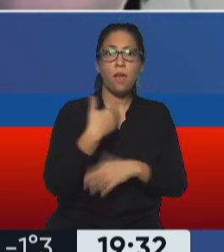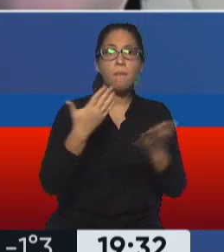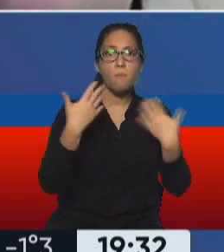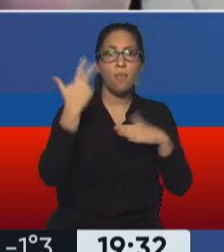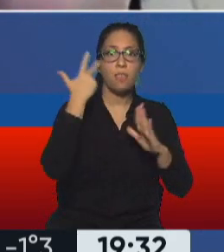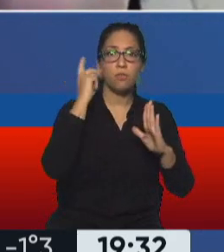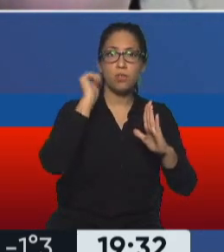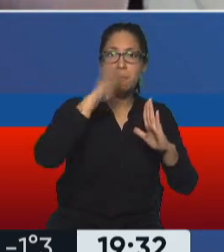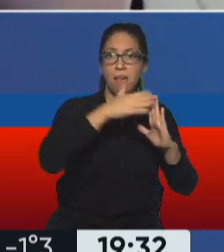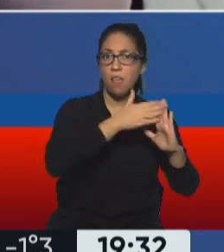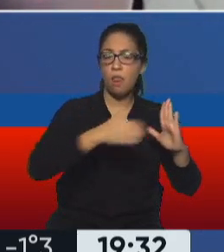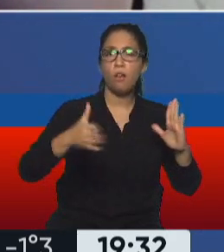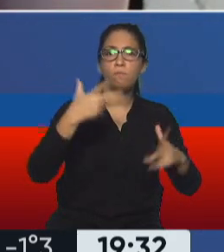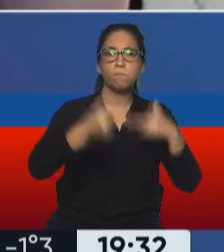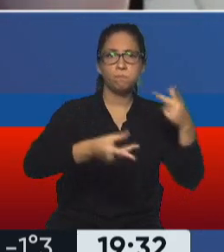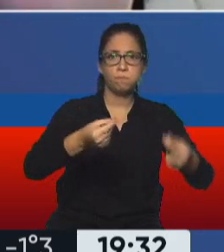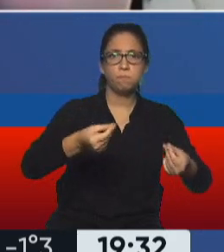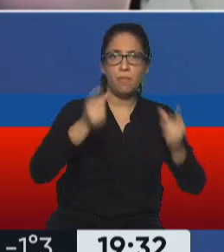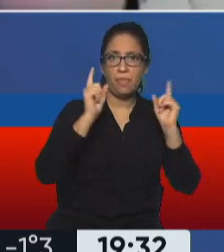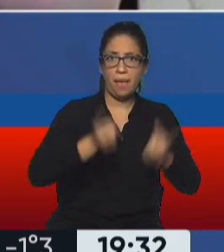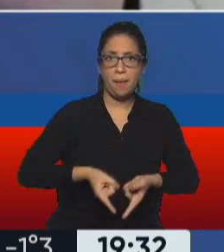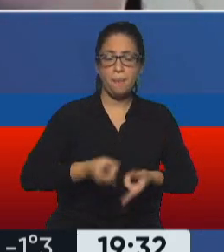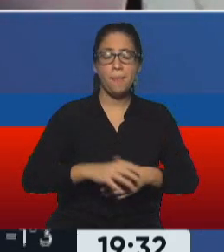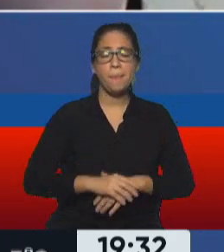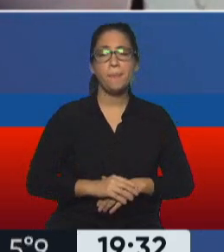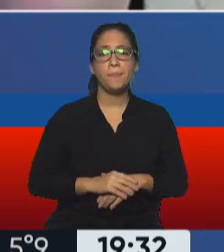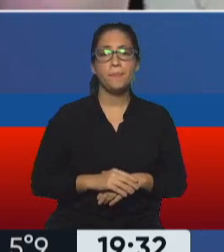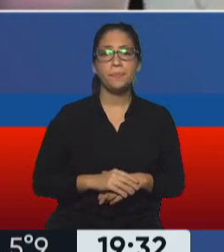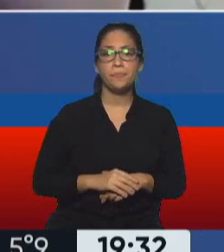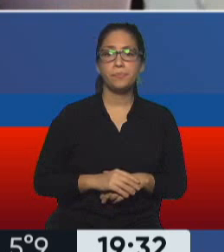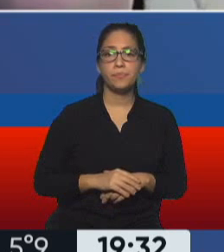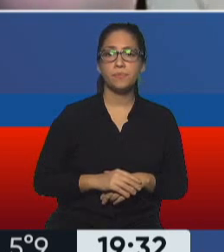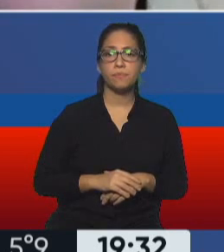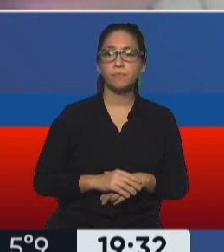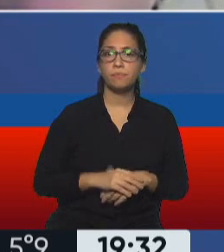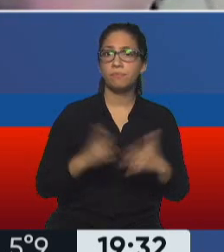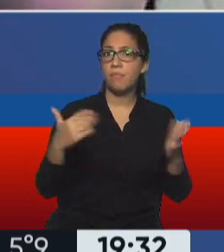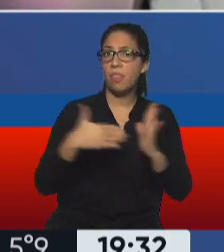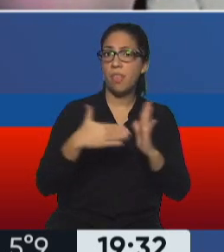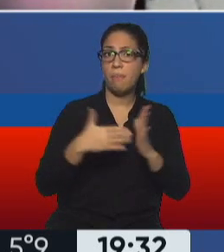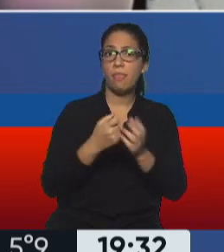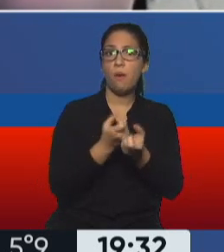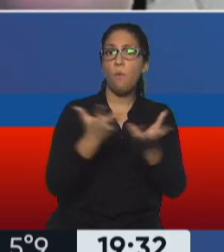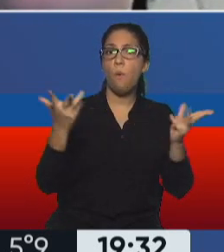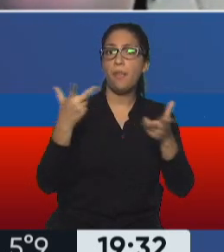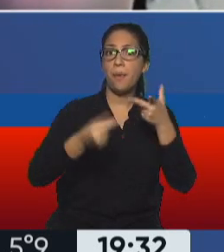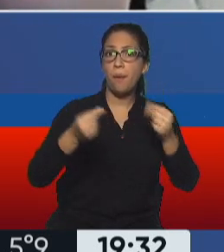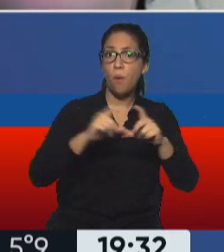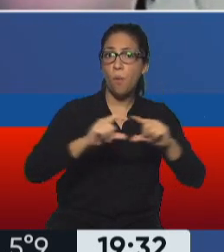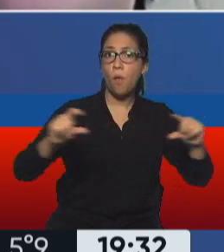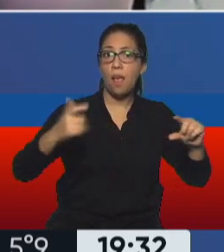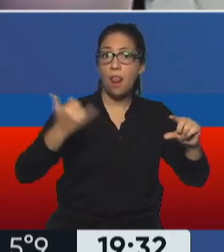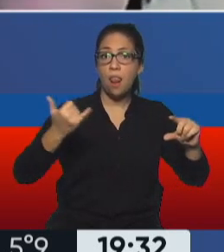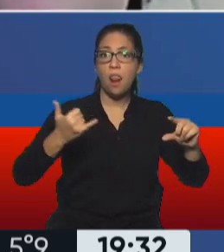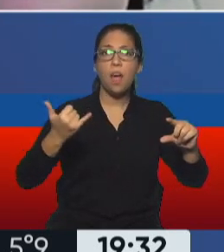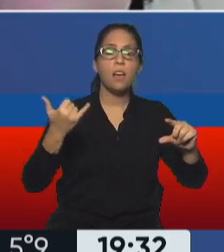años, pero bueno, ni bien se pueda, de acuerdo a la disponibilidad de vacunas, sin lugar a dudas, vuelvo a